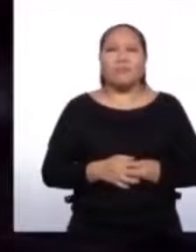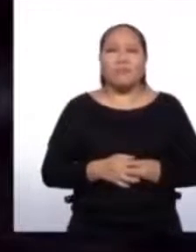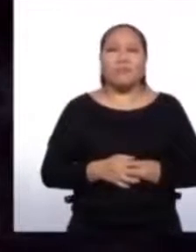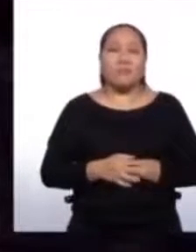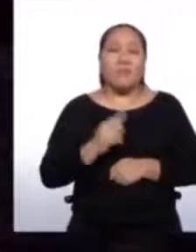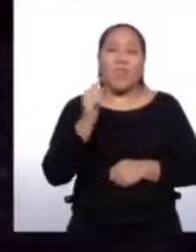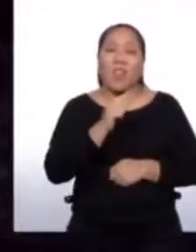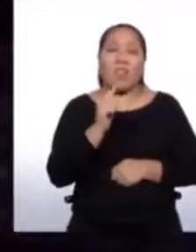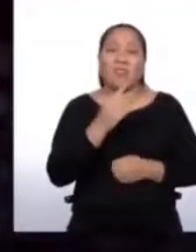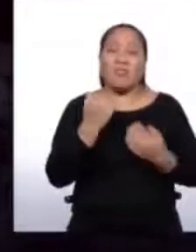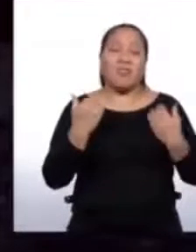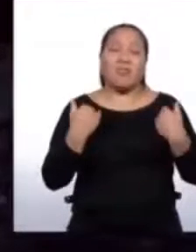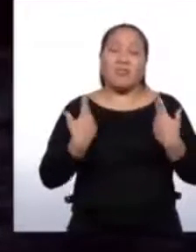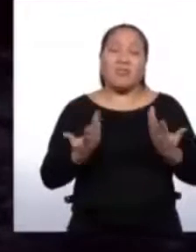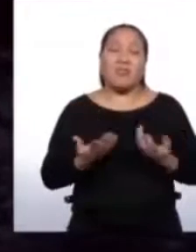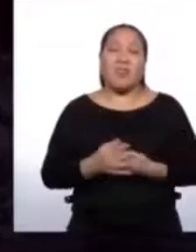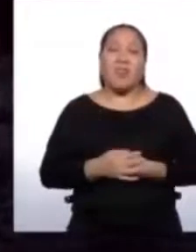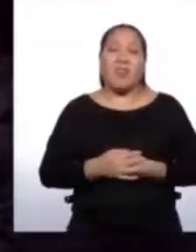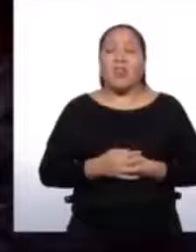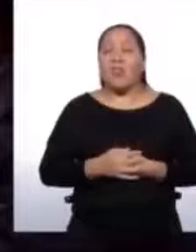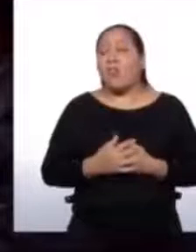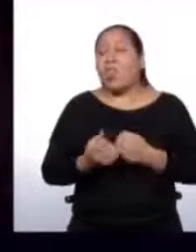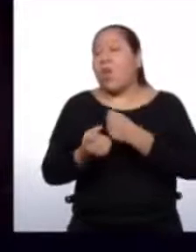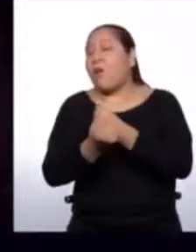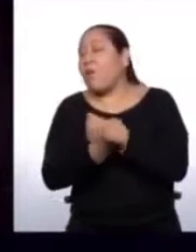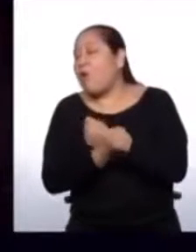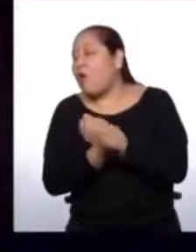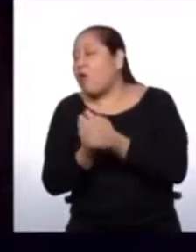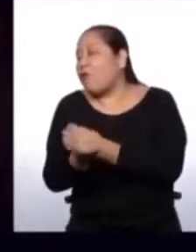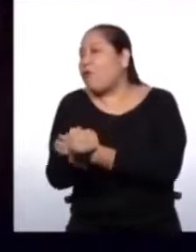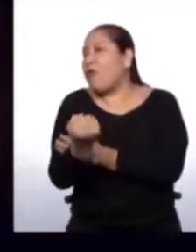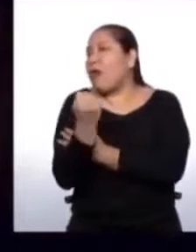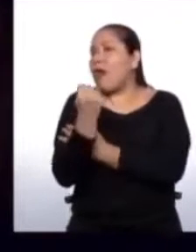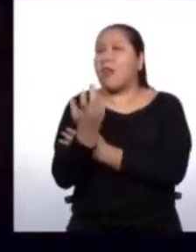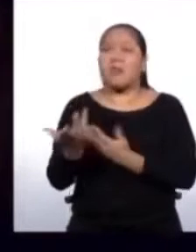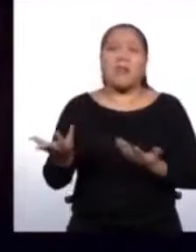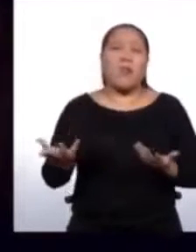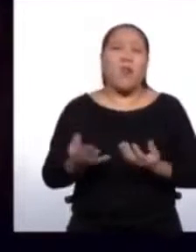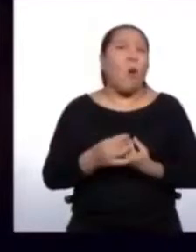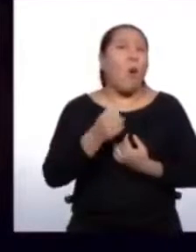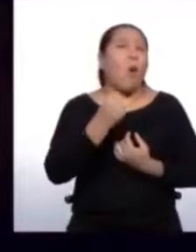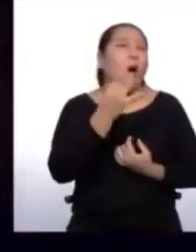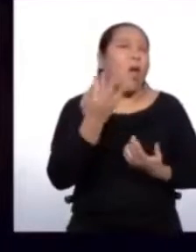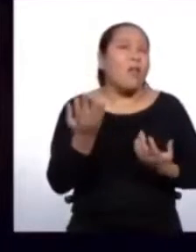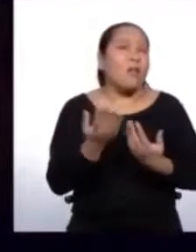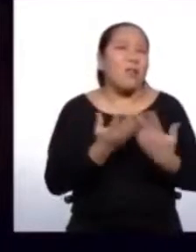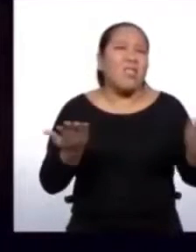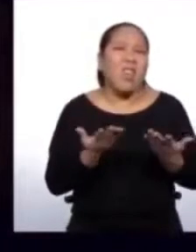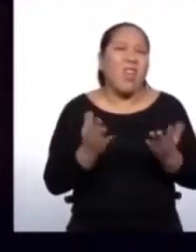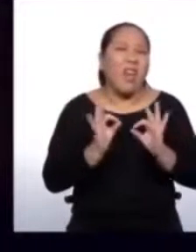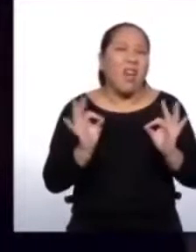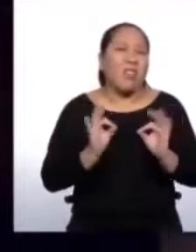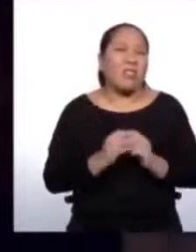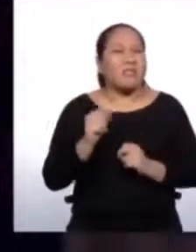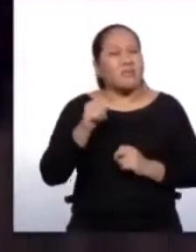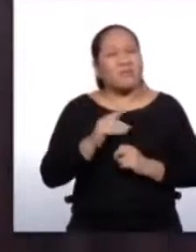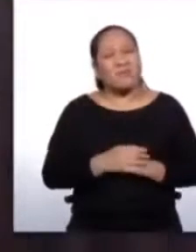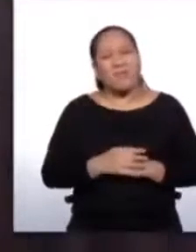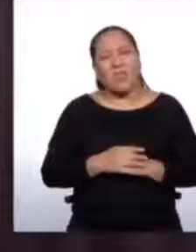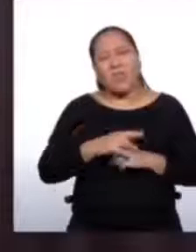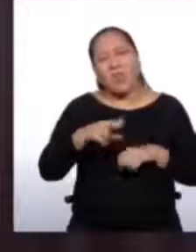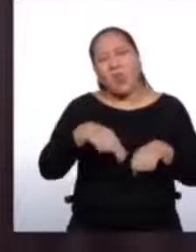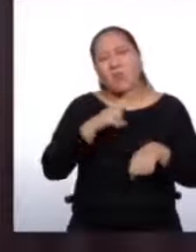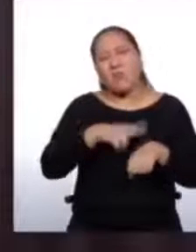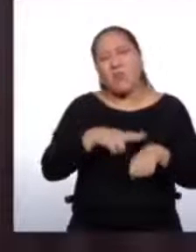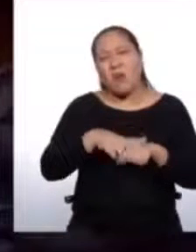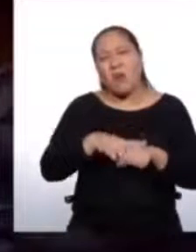No tuvo una emoción fuerte, ni una aventura imprevista que coloreara la página blanca de su vida. Todo en él fue blando, suave, entregado